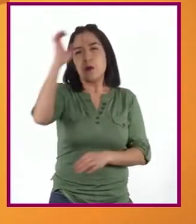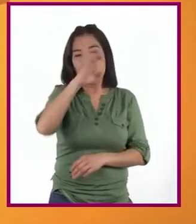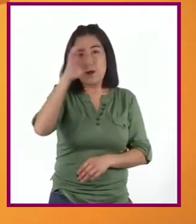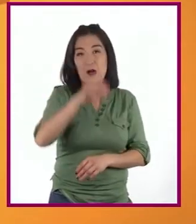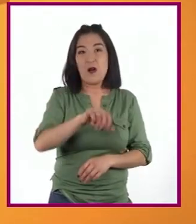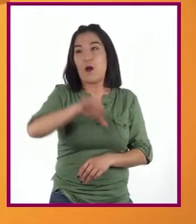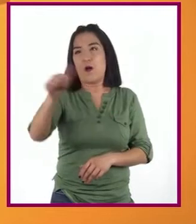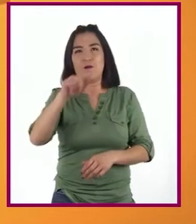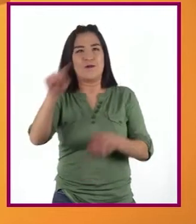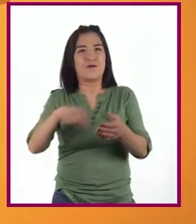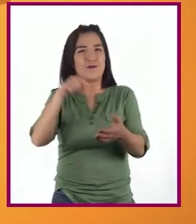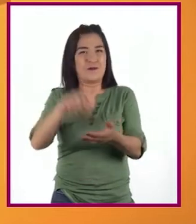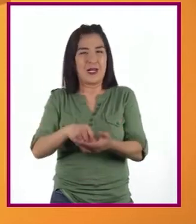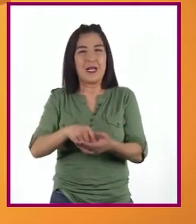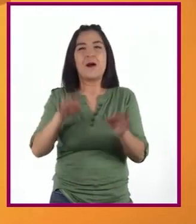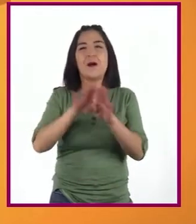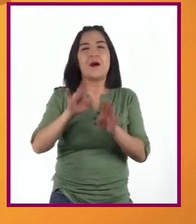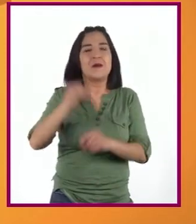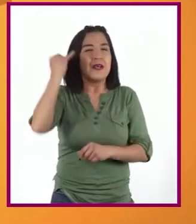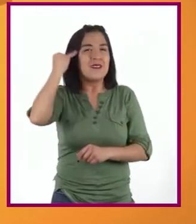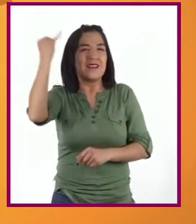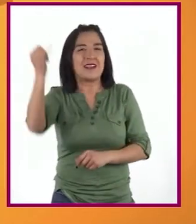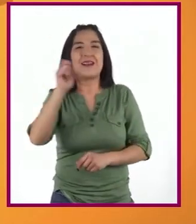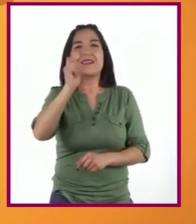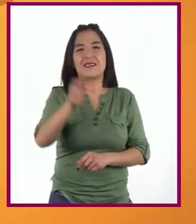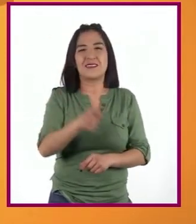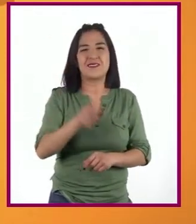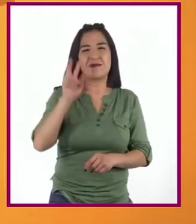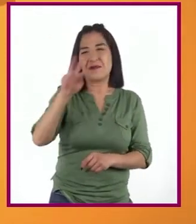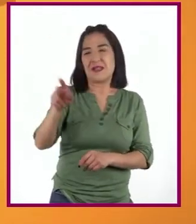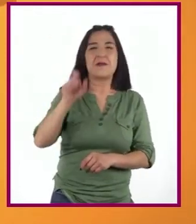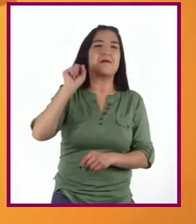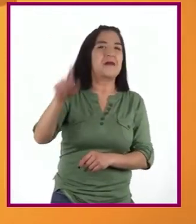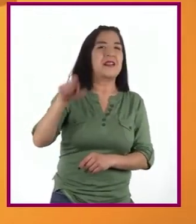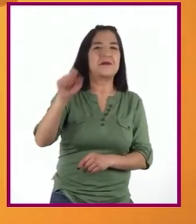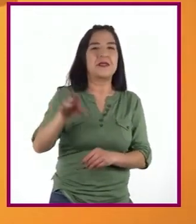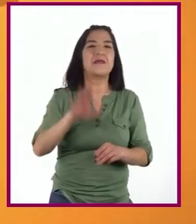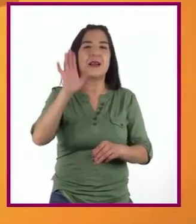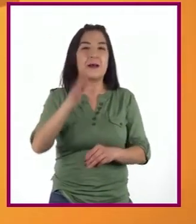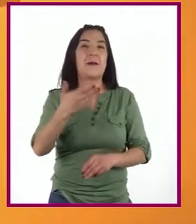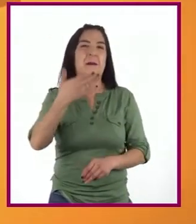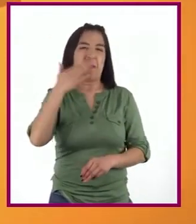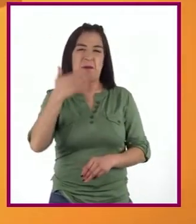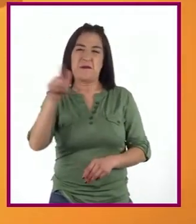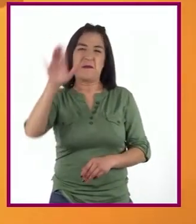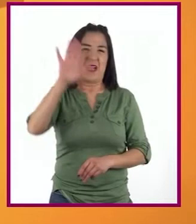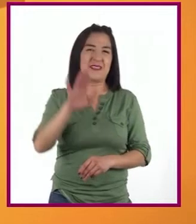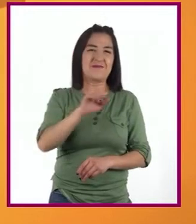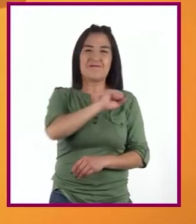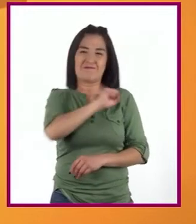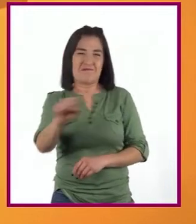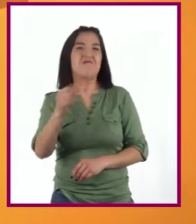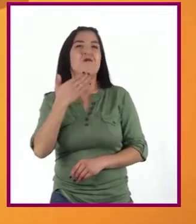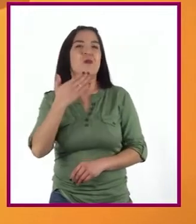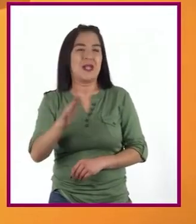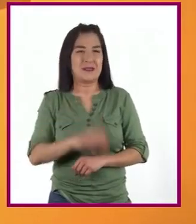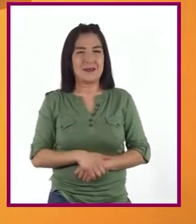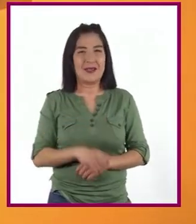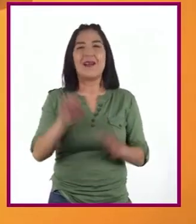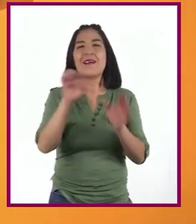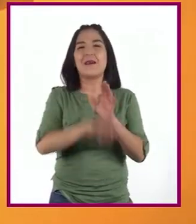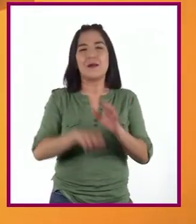otras tierras a las que idealizaban muchas veces bajo el paradigma del buen salvaje. Por ejemplo,